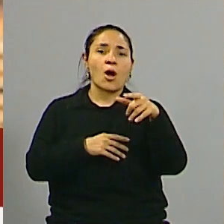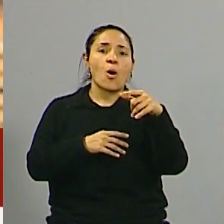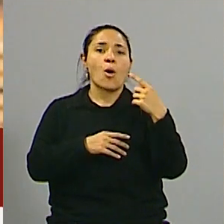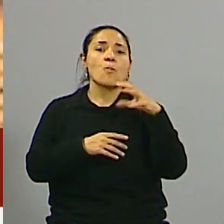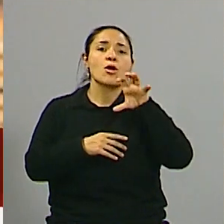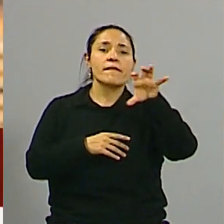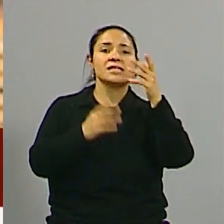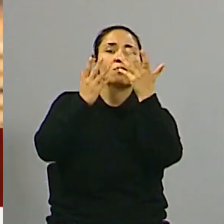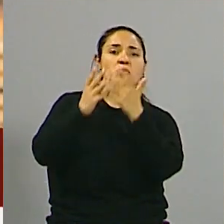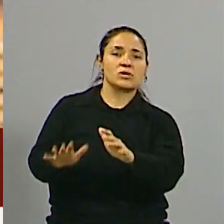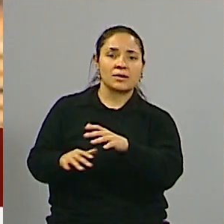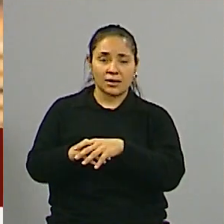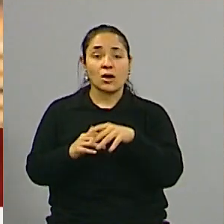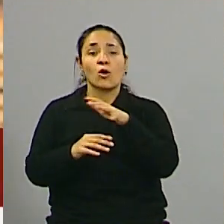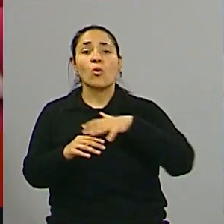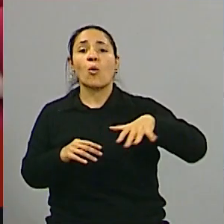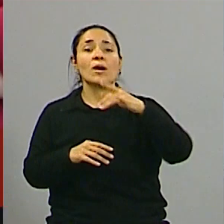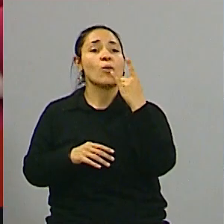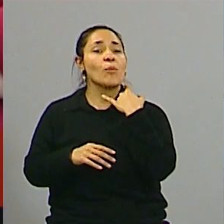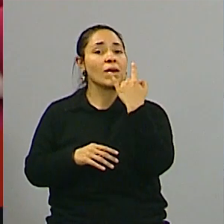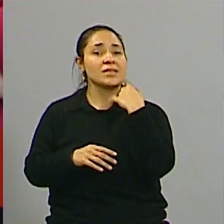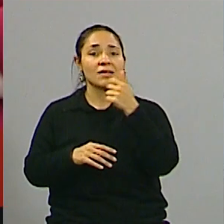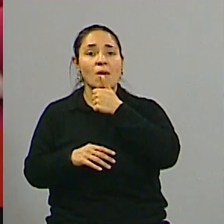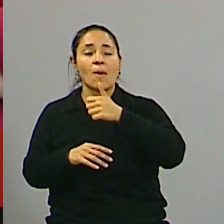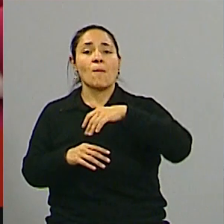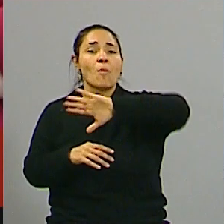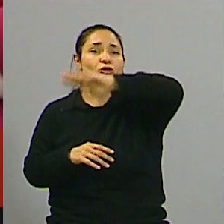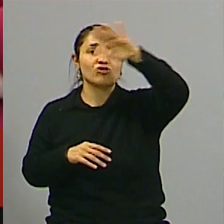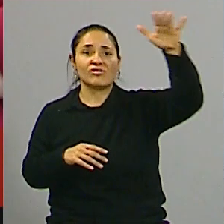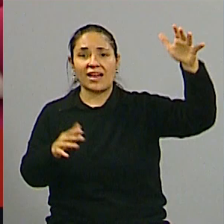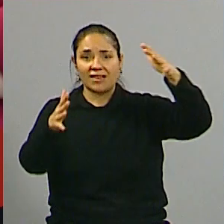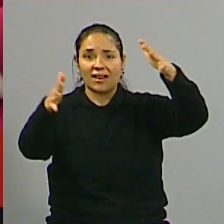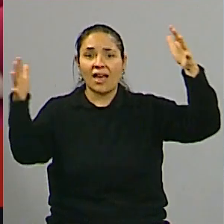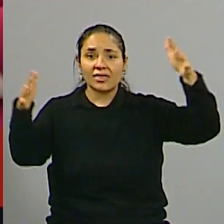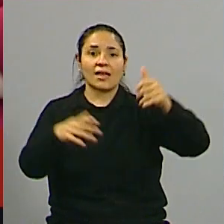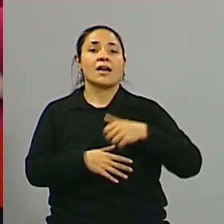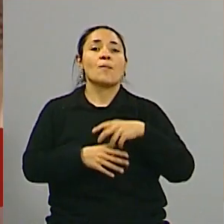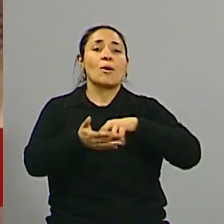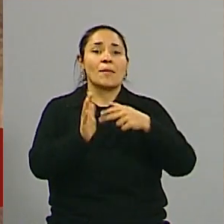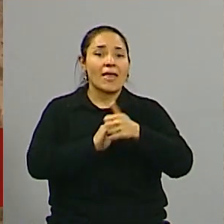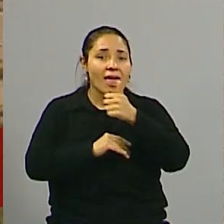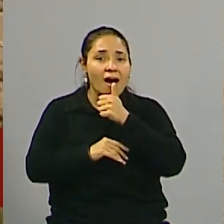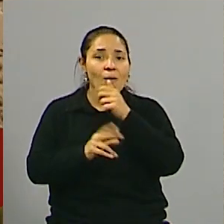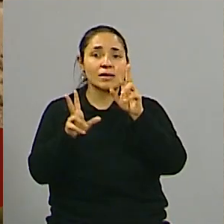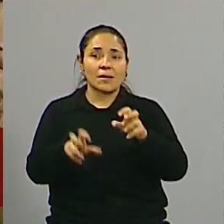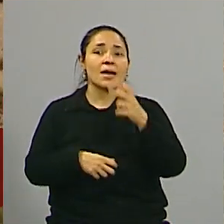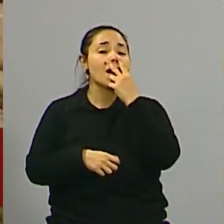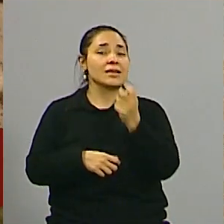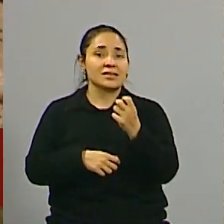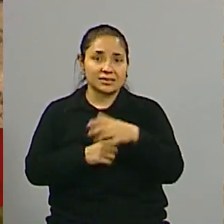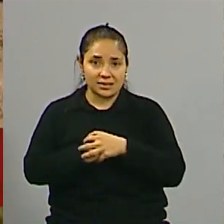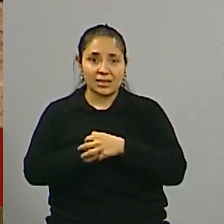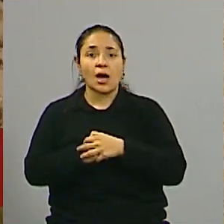municipio, como la zona de Uspallata y alta montaña, que tiene un déficit de agua, por un lado, y por otro lado de electricidad. La electricidad de Uspallata